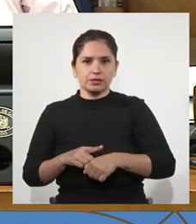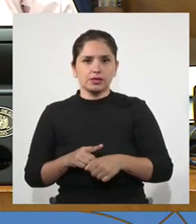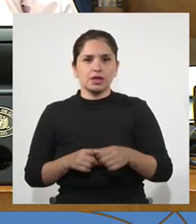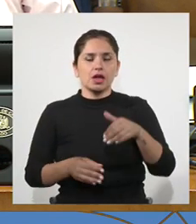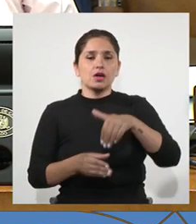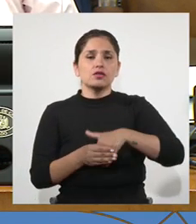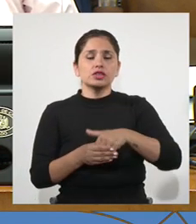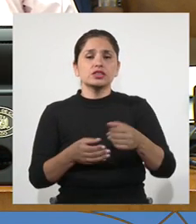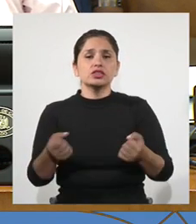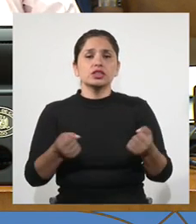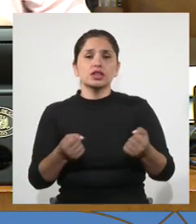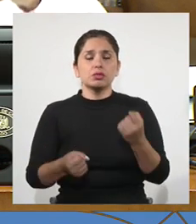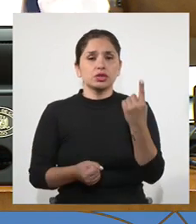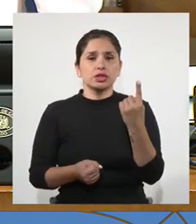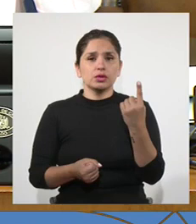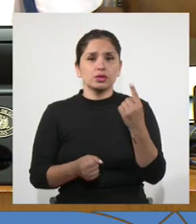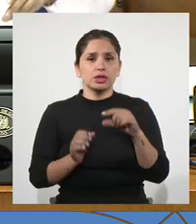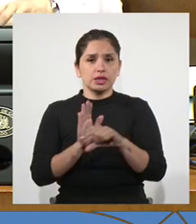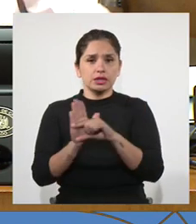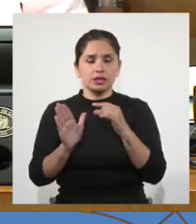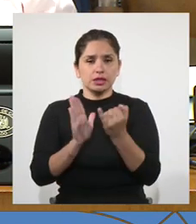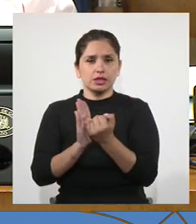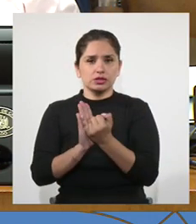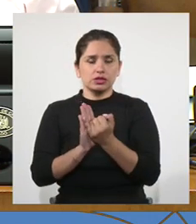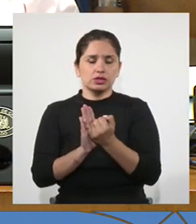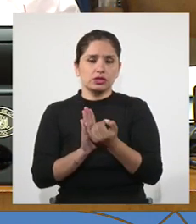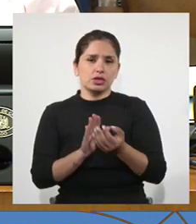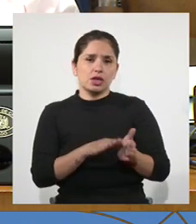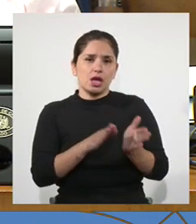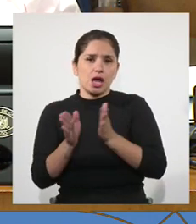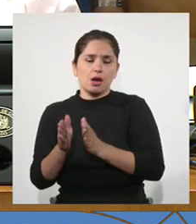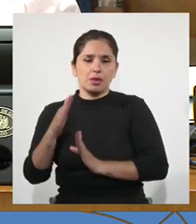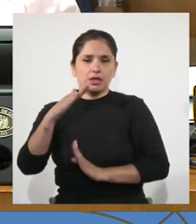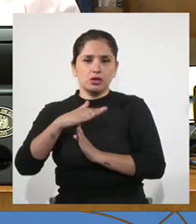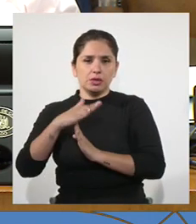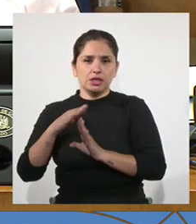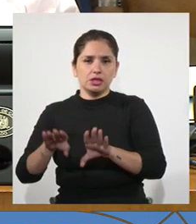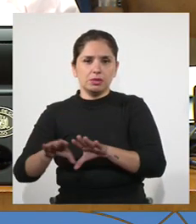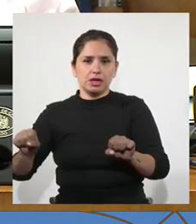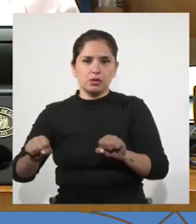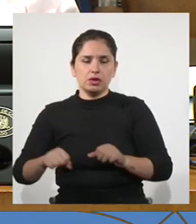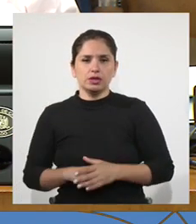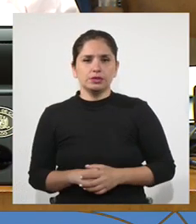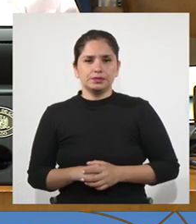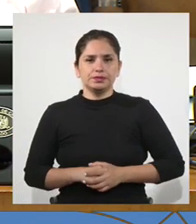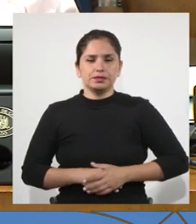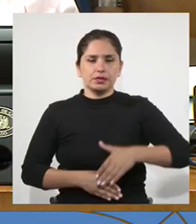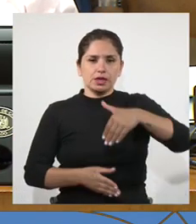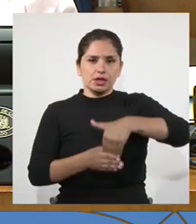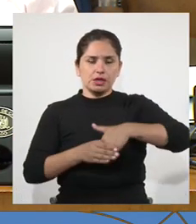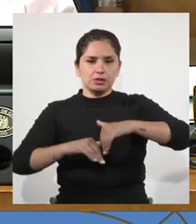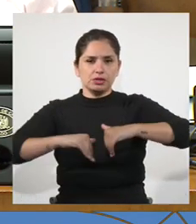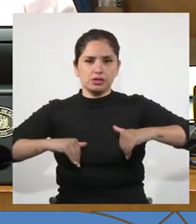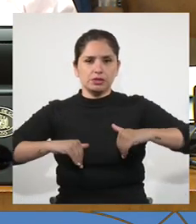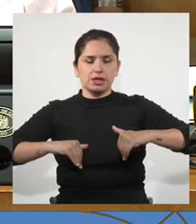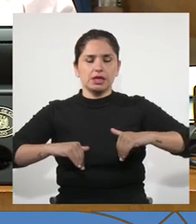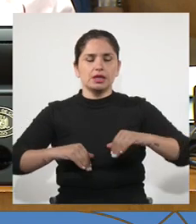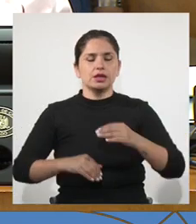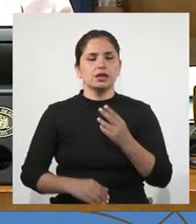es... bueno, más allá de lo que quedó pendiente para el acuerdo, que es la votación separada